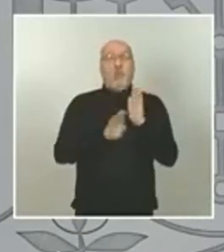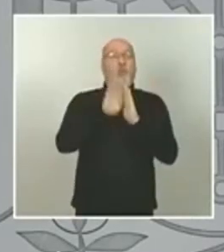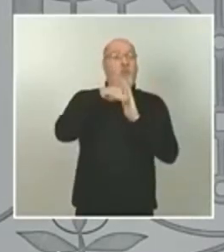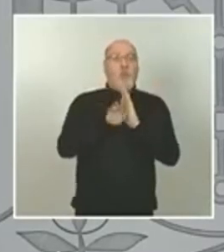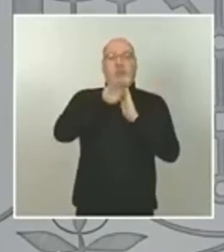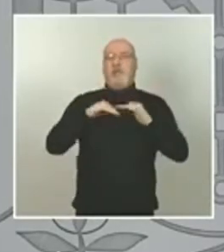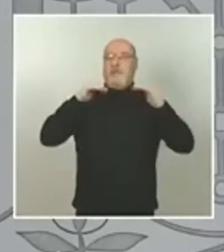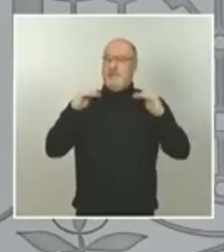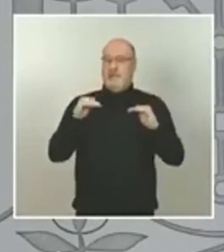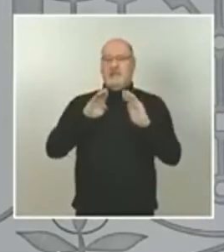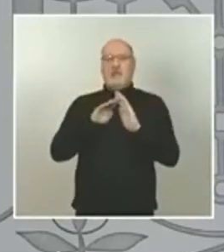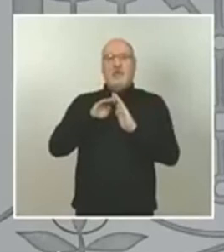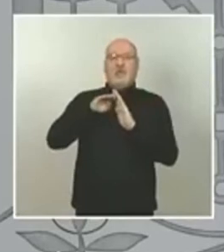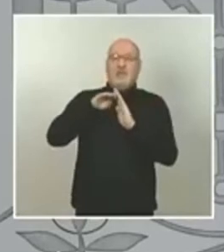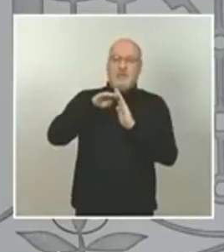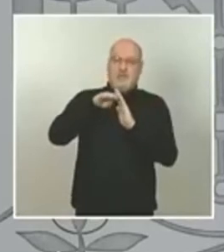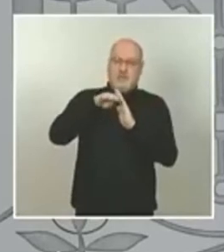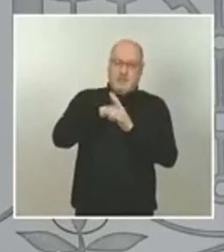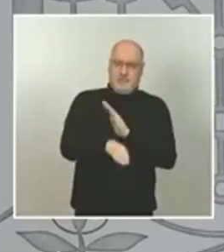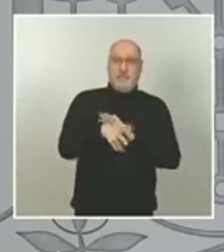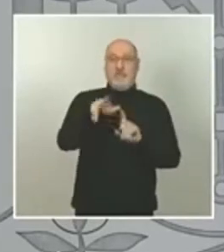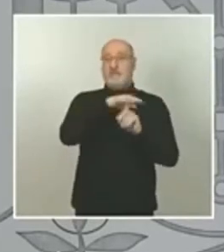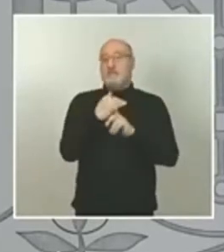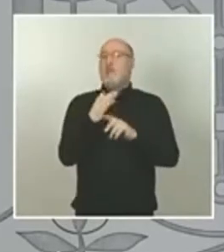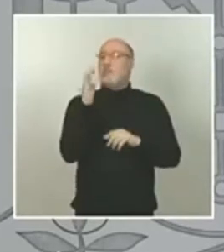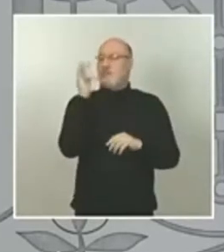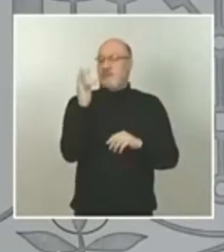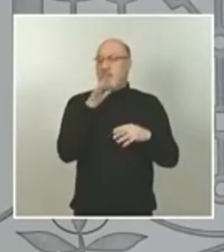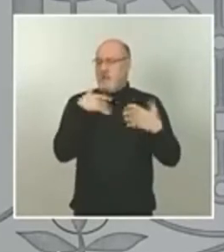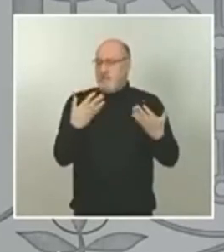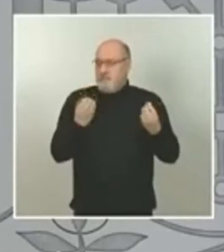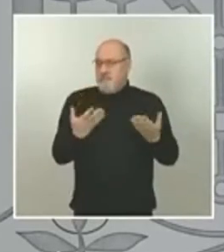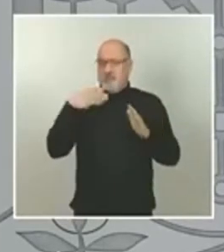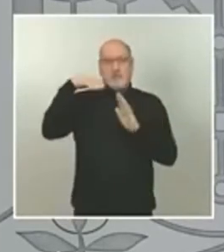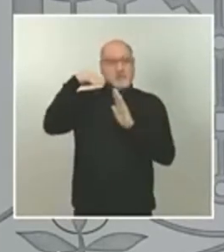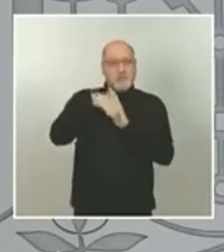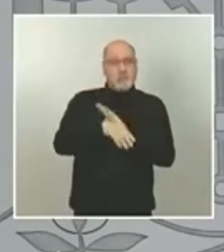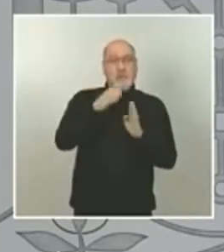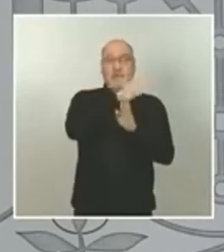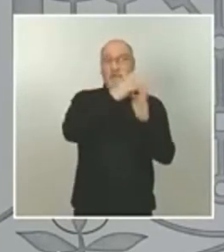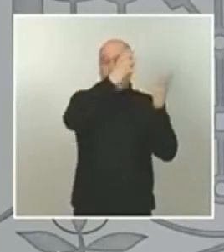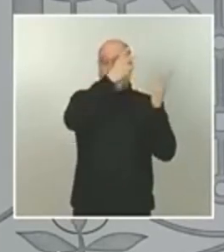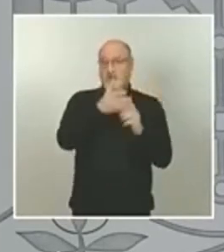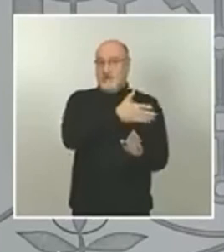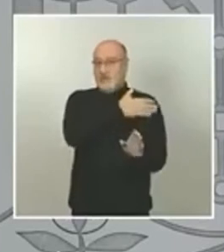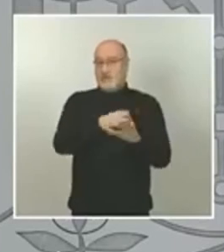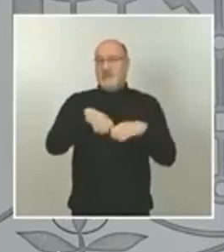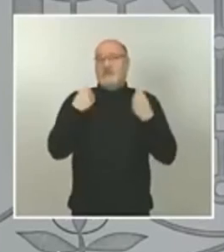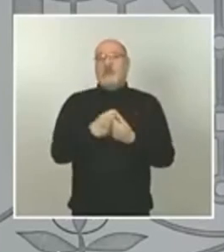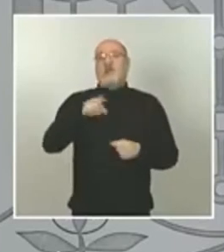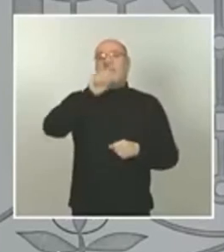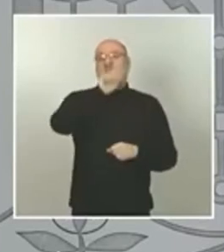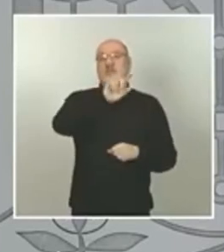de descenso. Hay una situación favorable en esta bajada y en esta incidencia acumulada a 159 casos, por